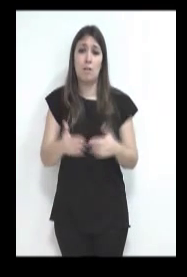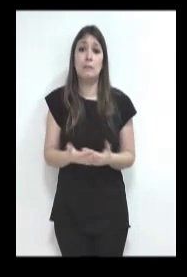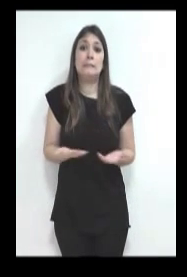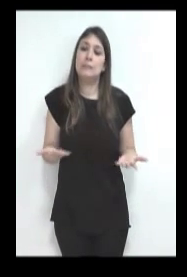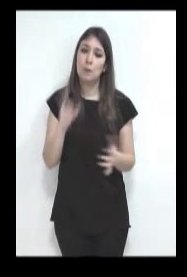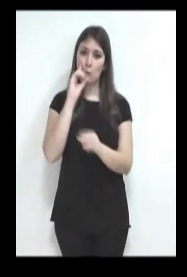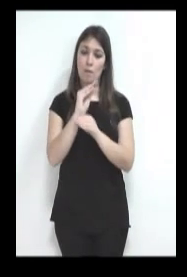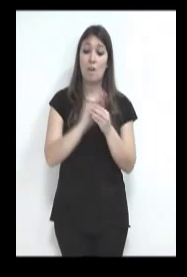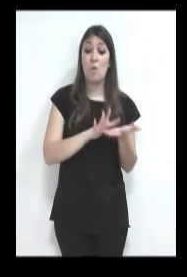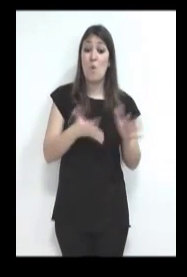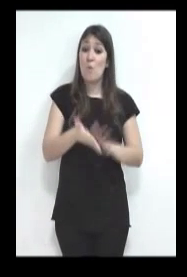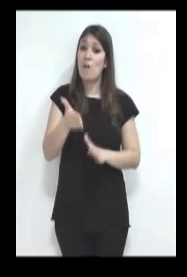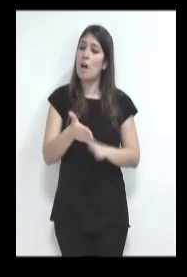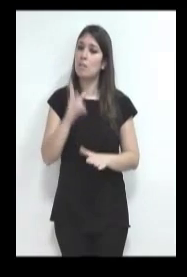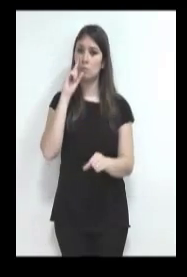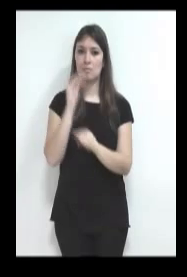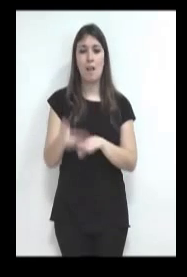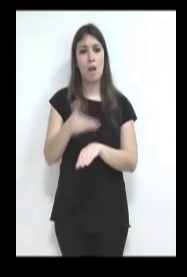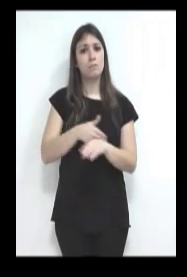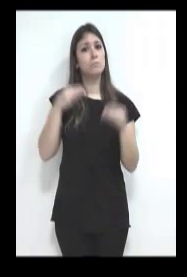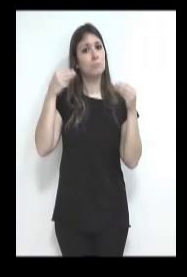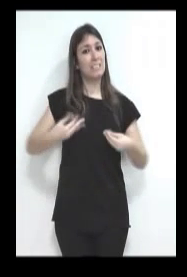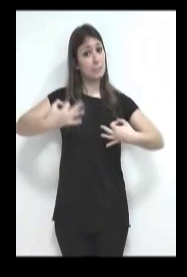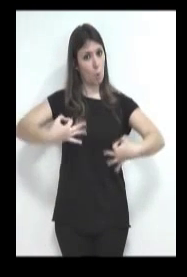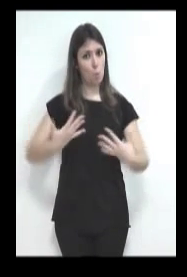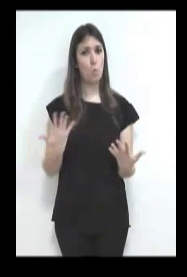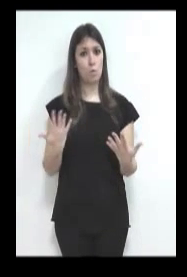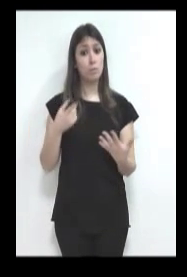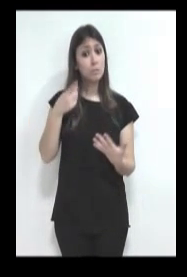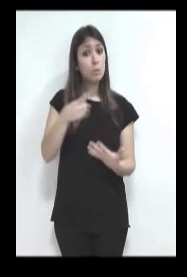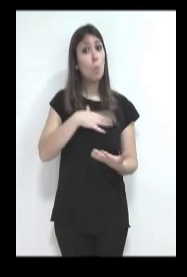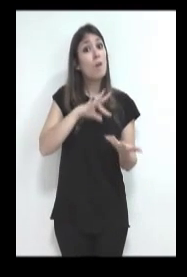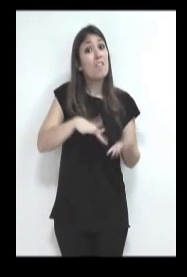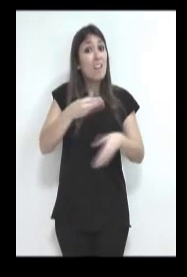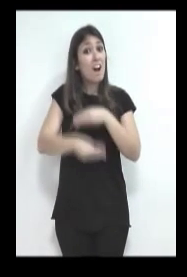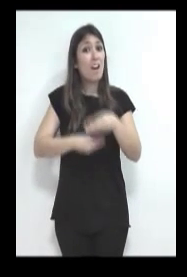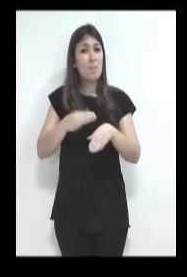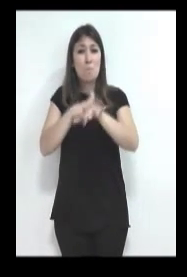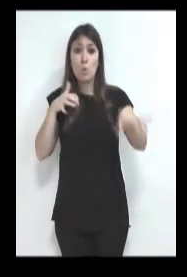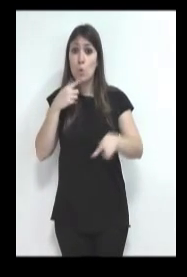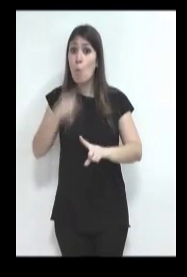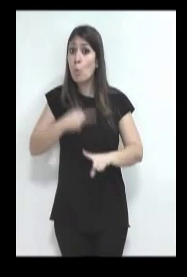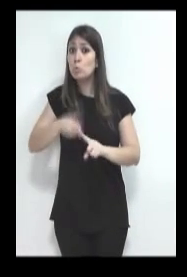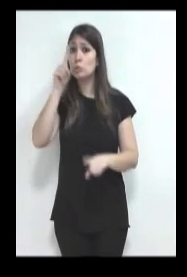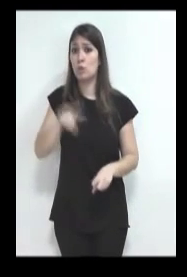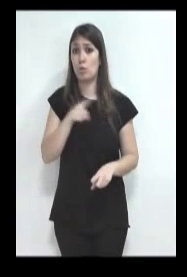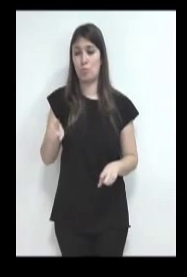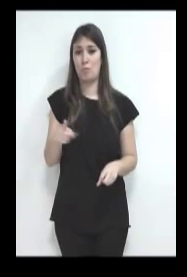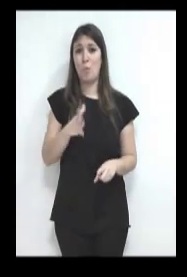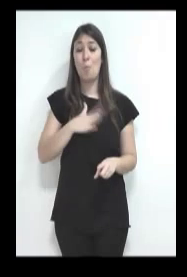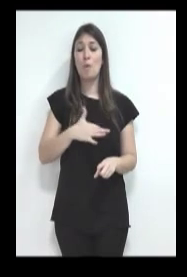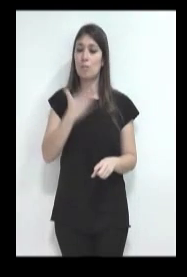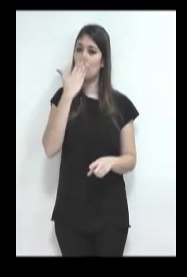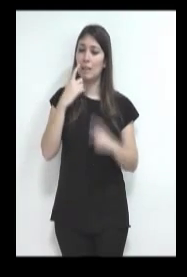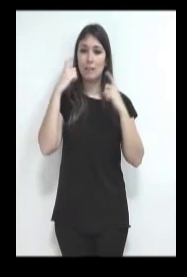Hay que ser muy cuidadoso de estar seguros de que es algo que realmente se puede hacer una implantación masiva. Quizás sea mejor hacer menos